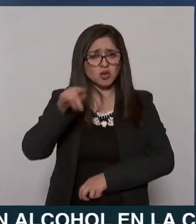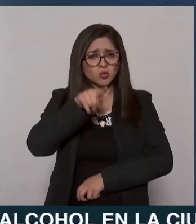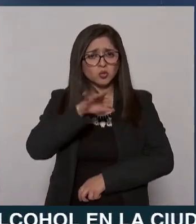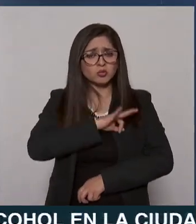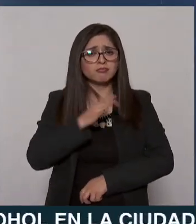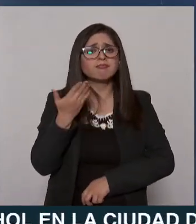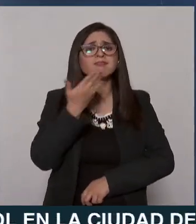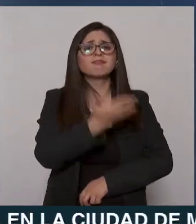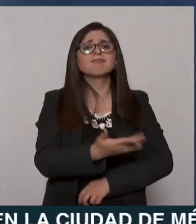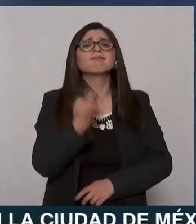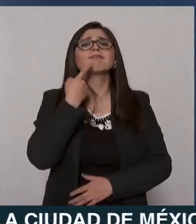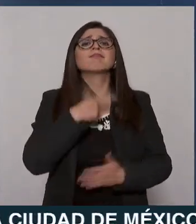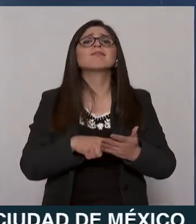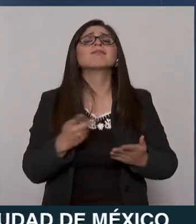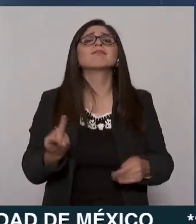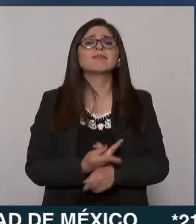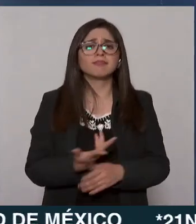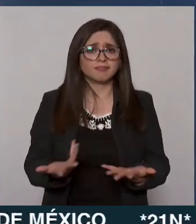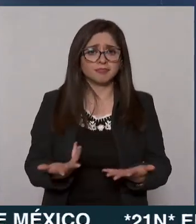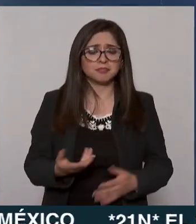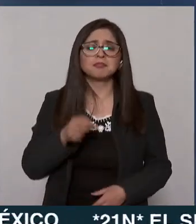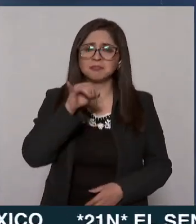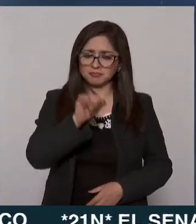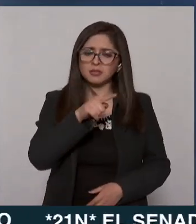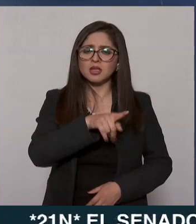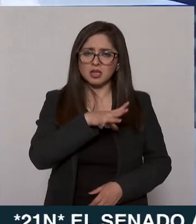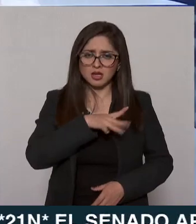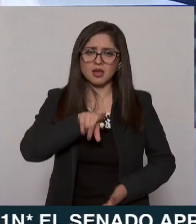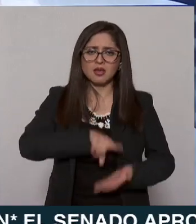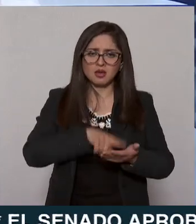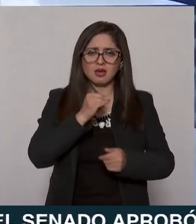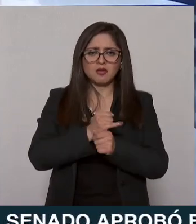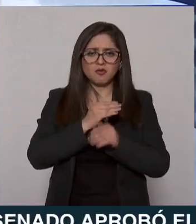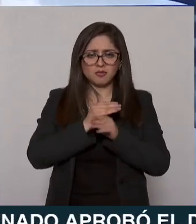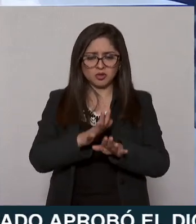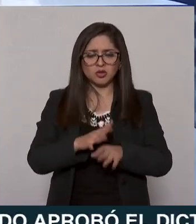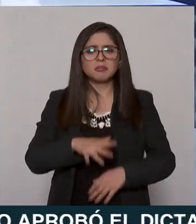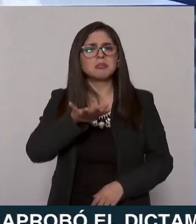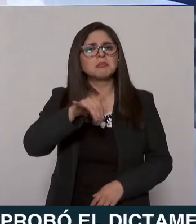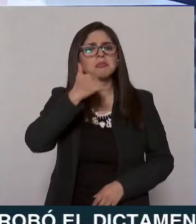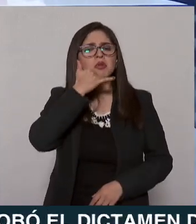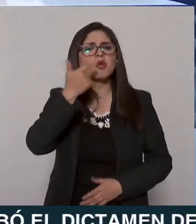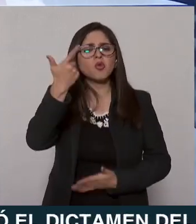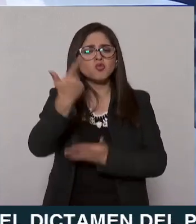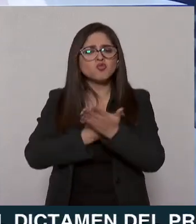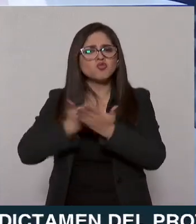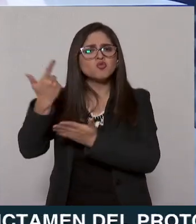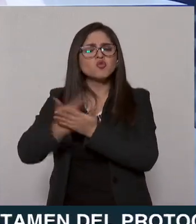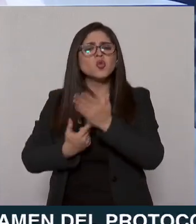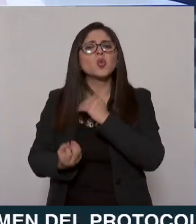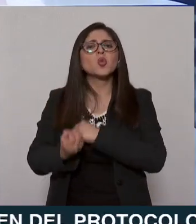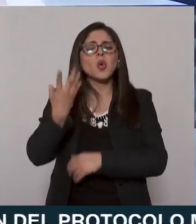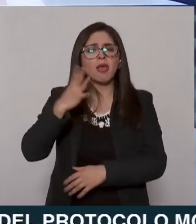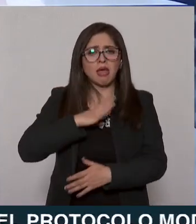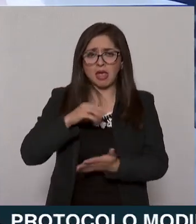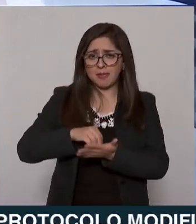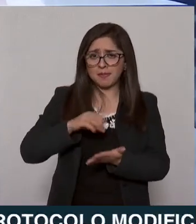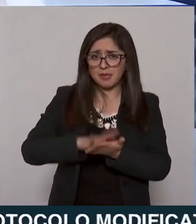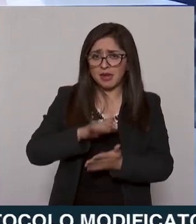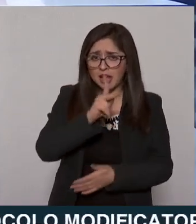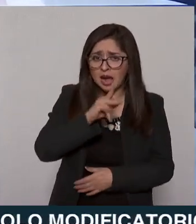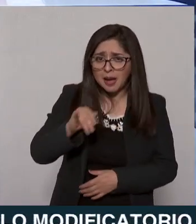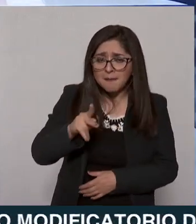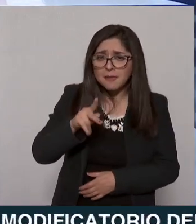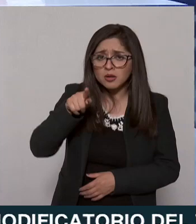ellos están obligados y hay a actualizar la información. Y en el registro, ¿cómo vamos? ¿Cuántas unidades tenemos? Esto nos lo marca la aplicación, lo tienen